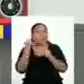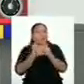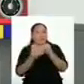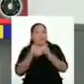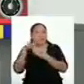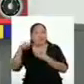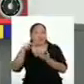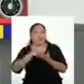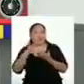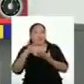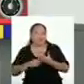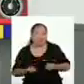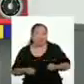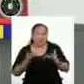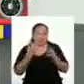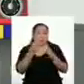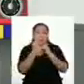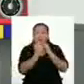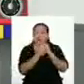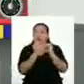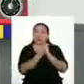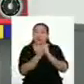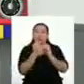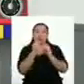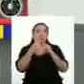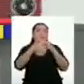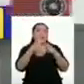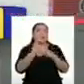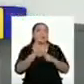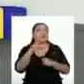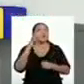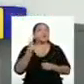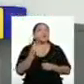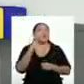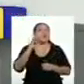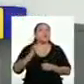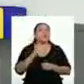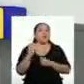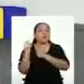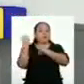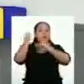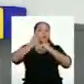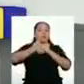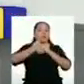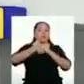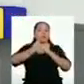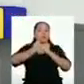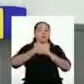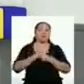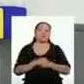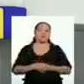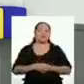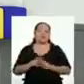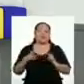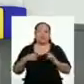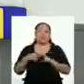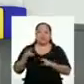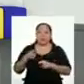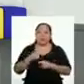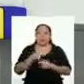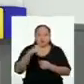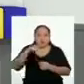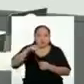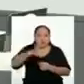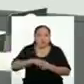obtendrás todas las herramientas para solucionar tus problemas, solo usando tu fuerza interior. Lo que yo necesito es una